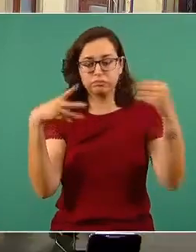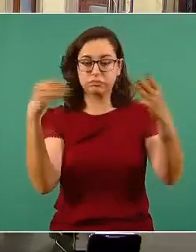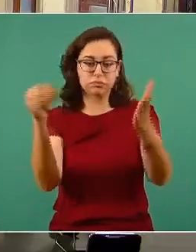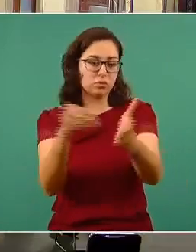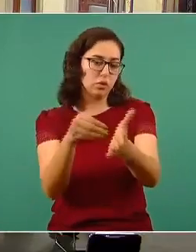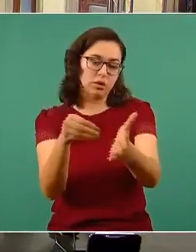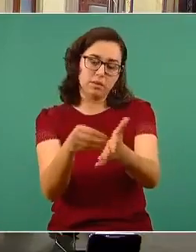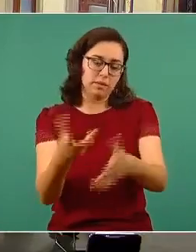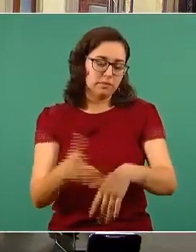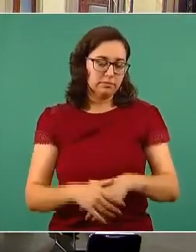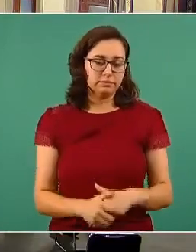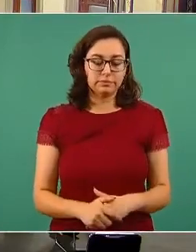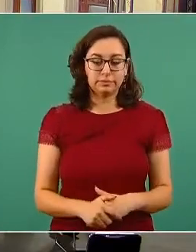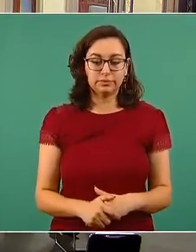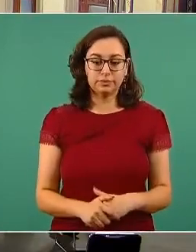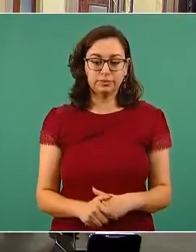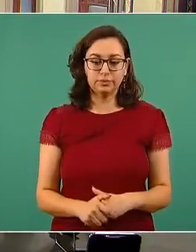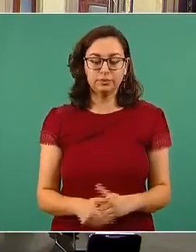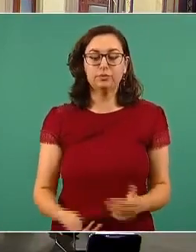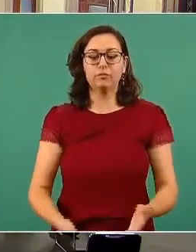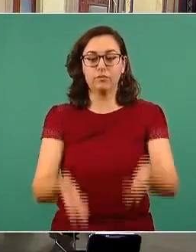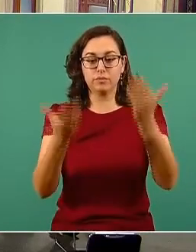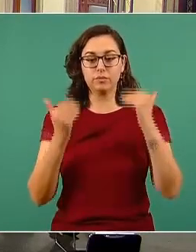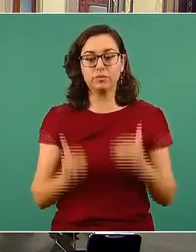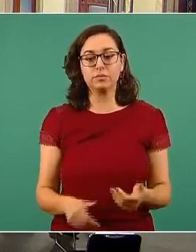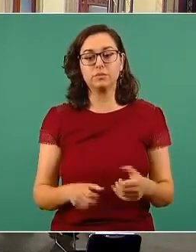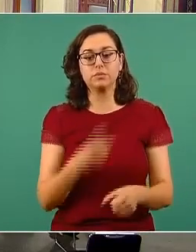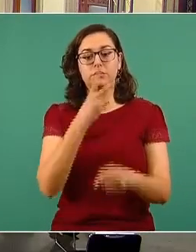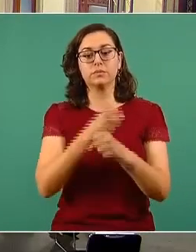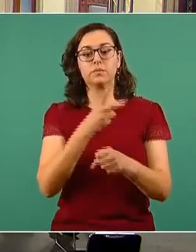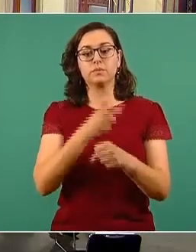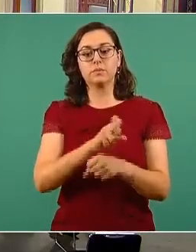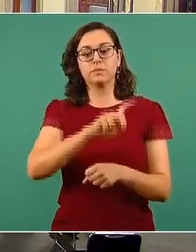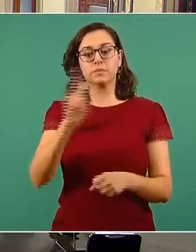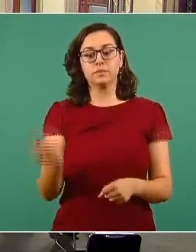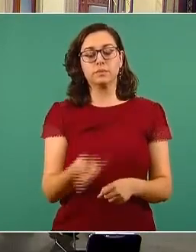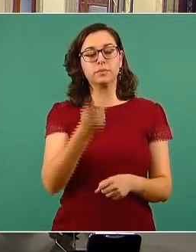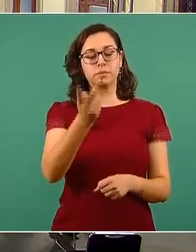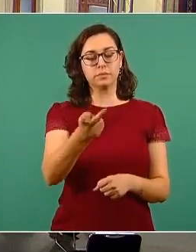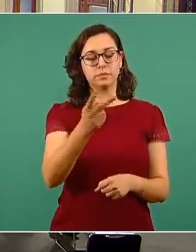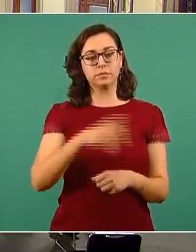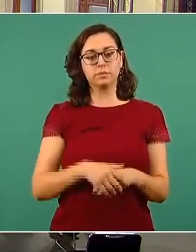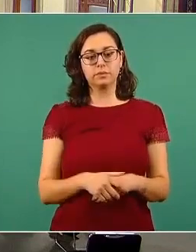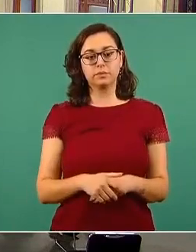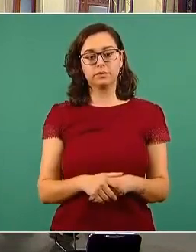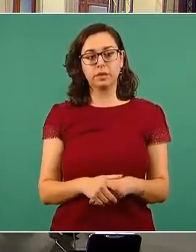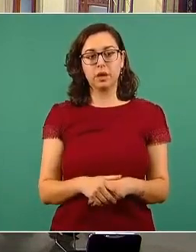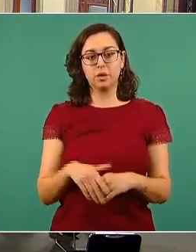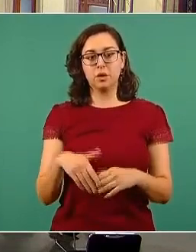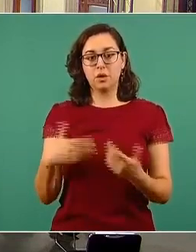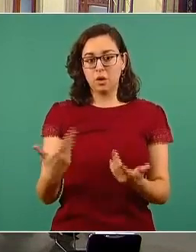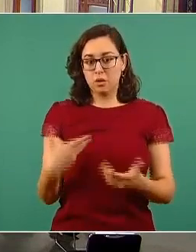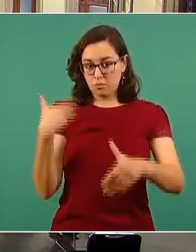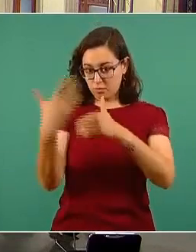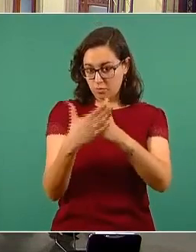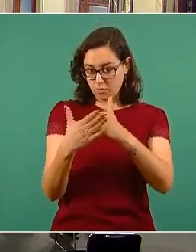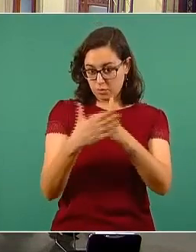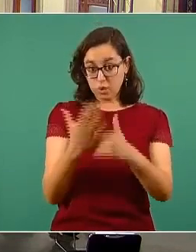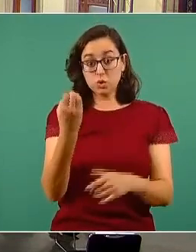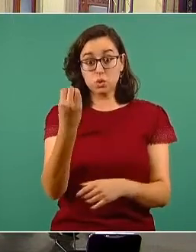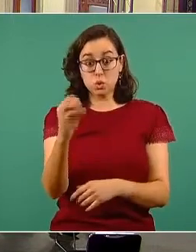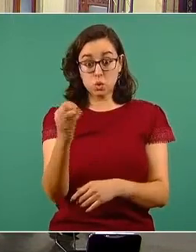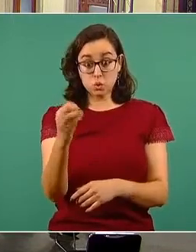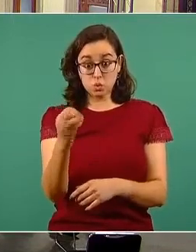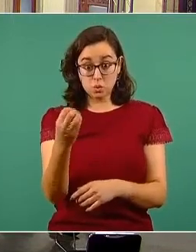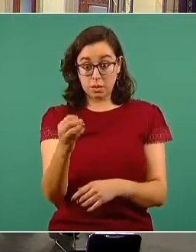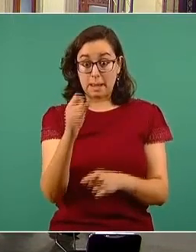segunda pregunta sería también referente a lo que tiene que ver con el mes de octubre. Después del mes de octubre, ¿seguirá